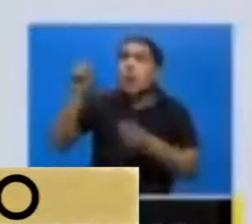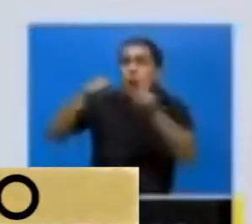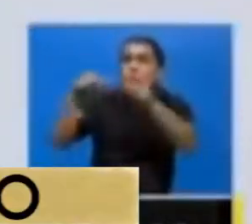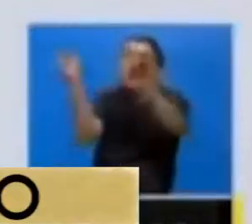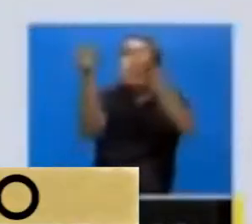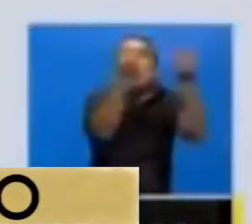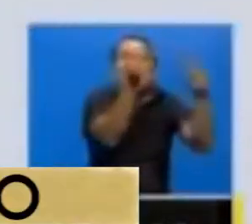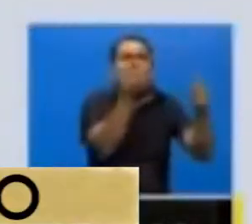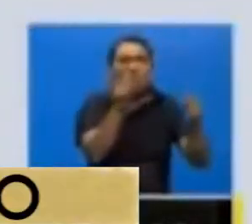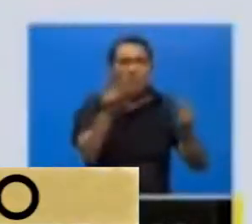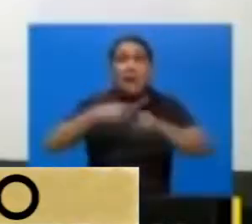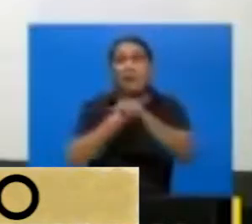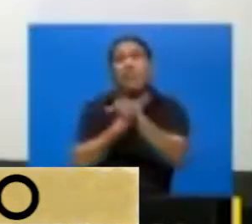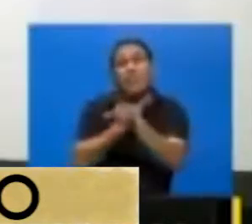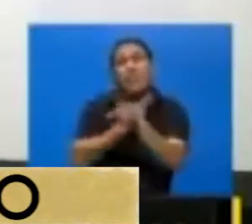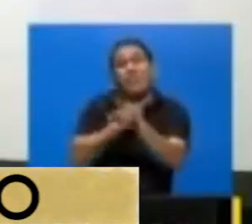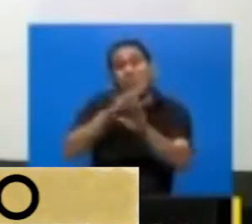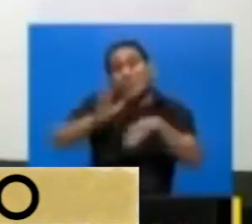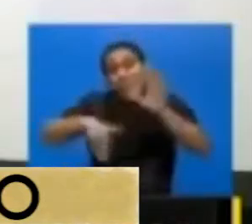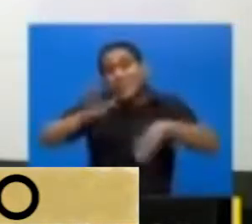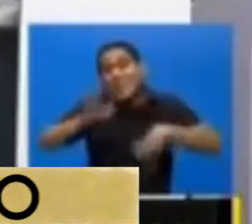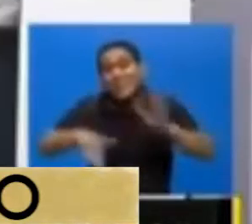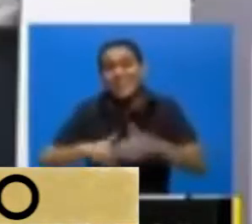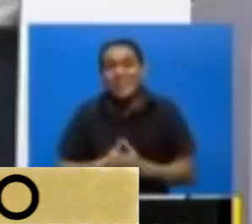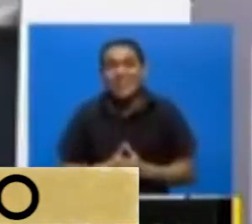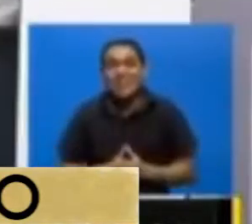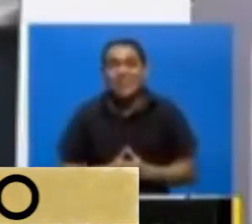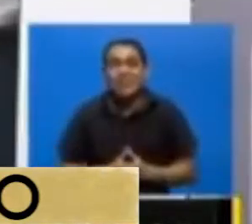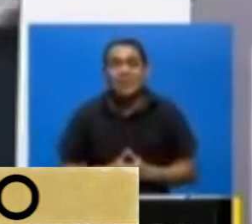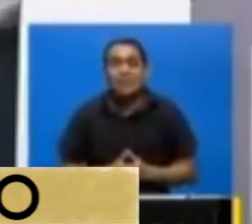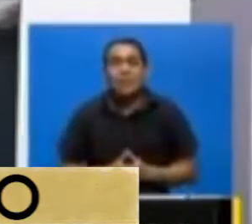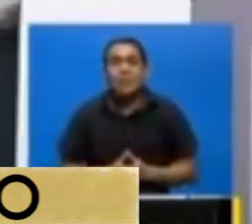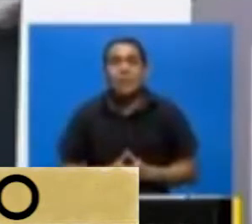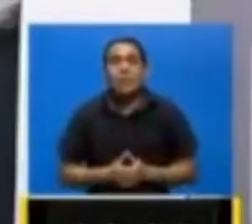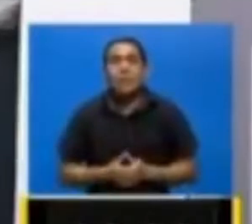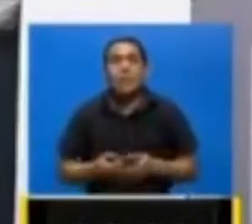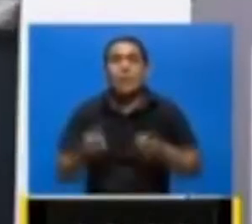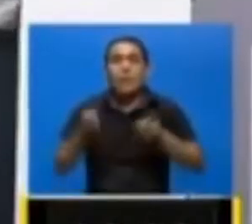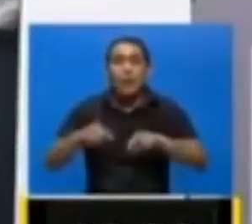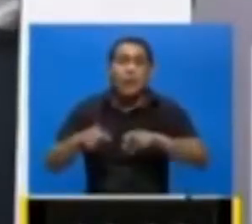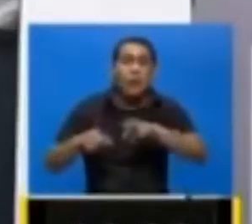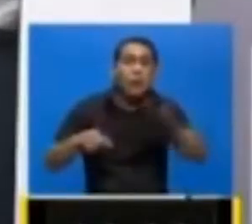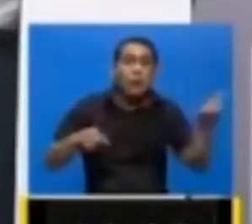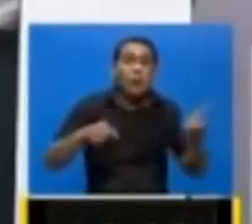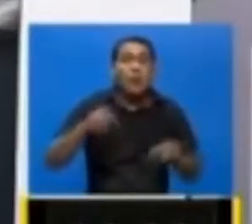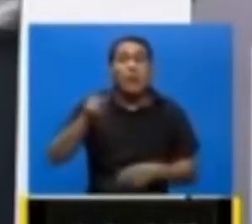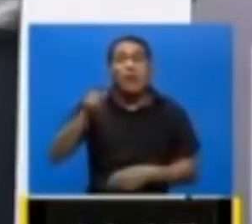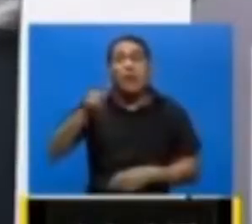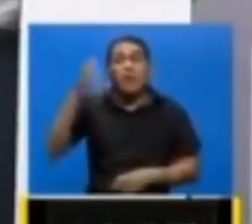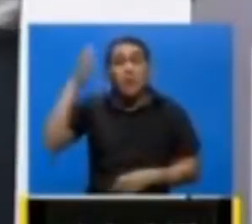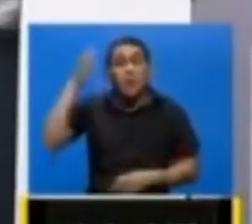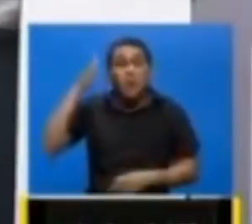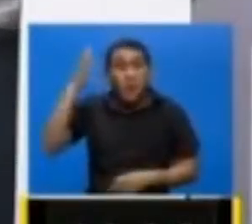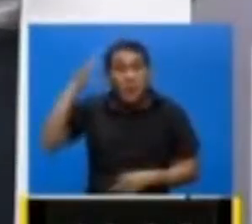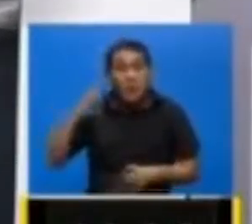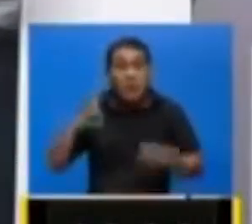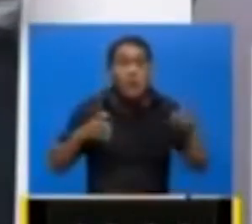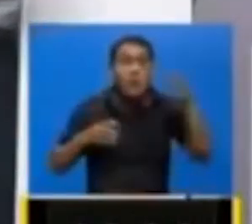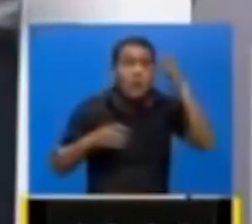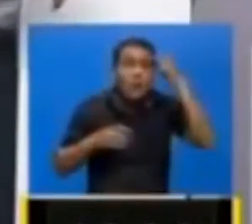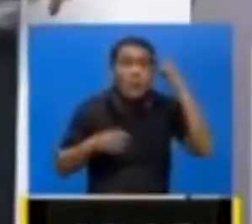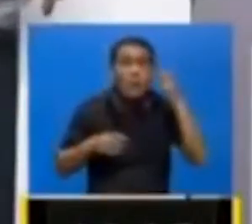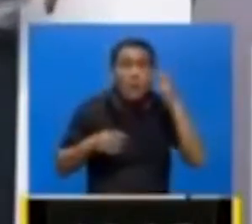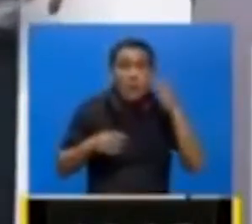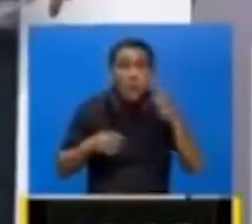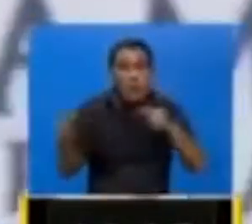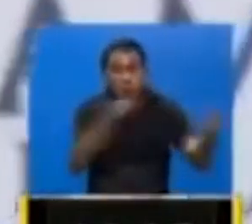podemos ser diferentes sin ser enemigos. Y me decía aquí, allá están un fajardista y un petrista enfrentados. Dije, jamás un